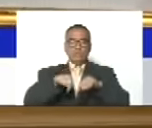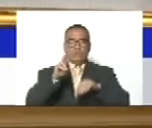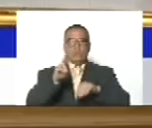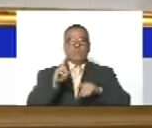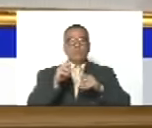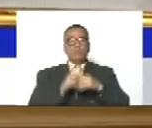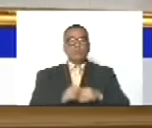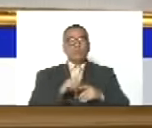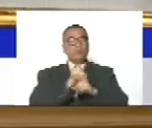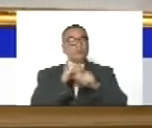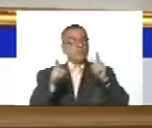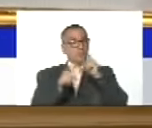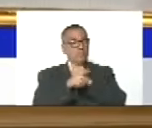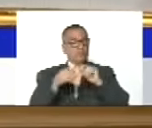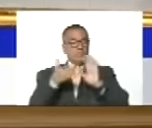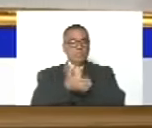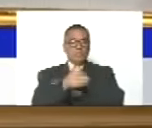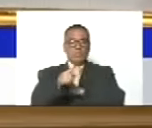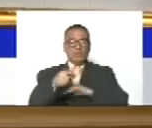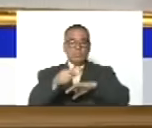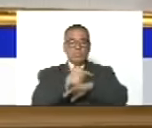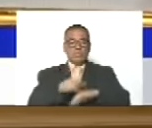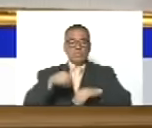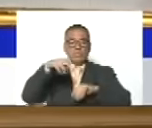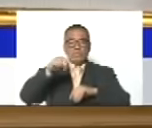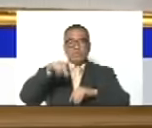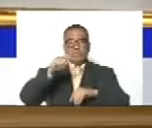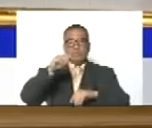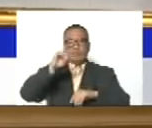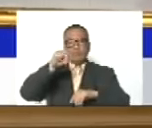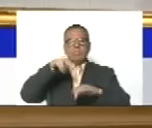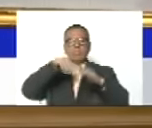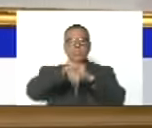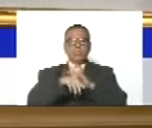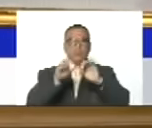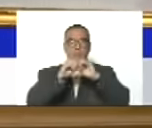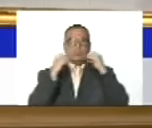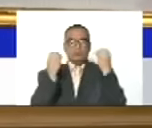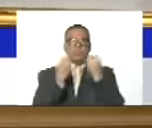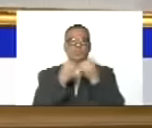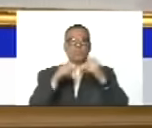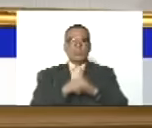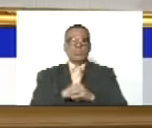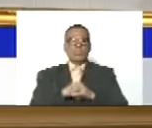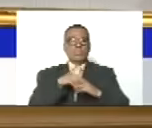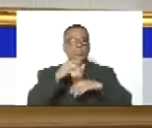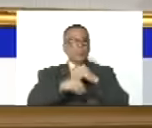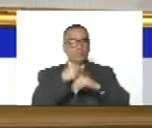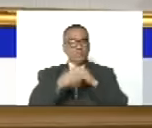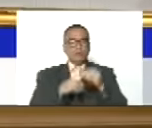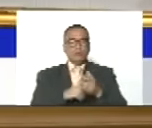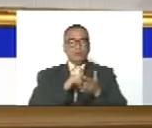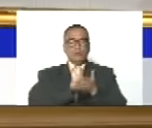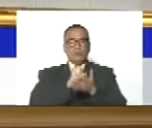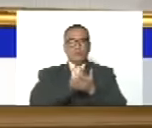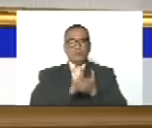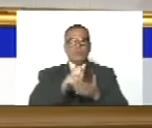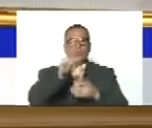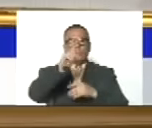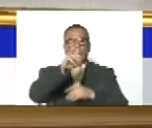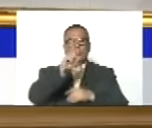que otorga cambios significativos al Estado de Palestina dentro de la organización, de conformidad con lo previsto en el